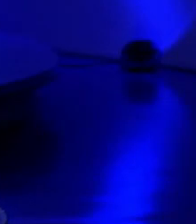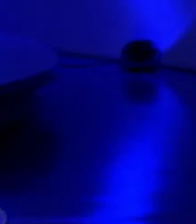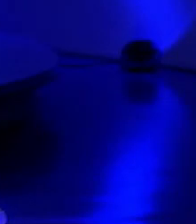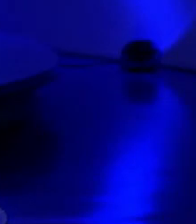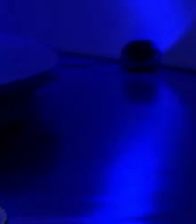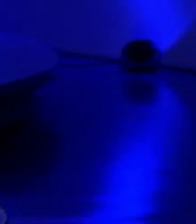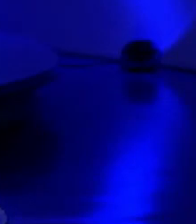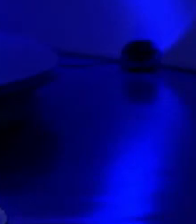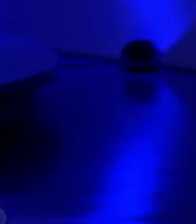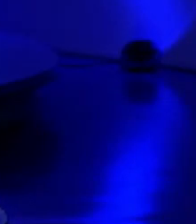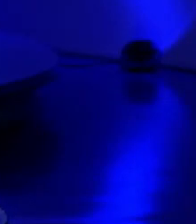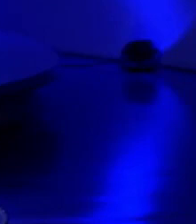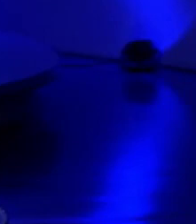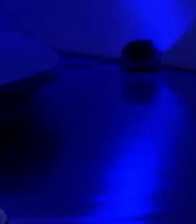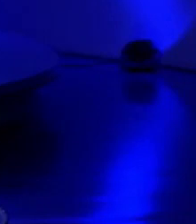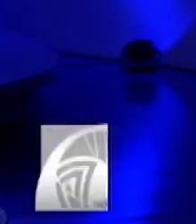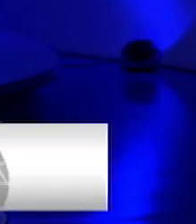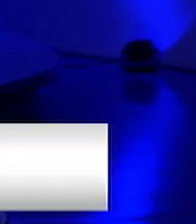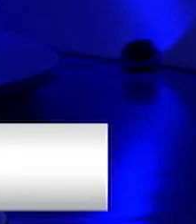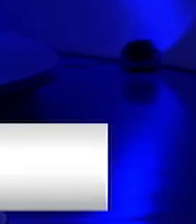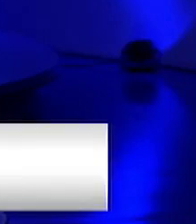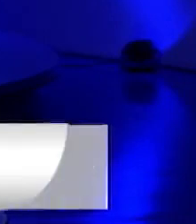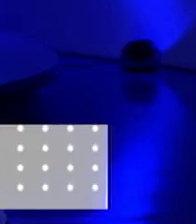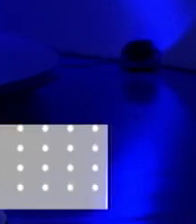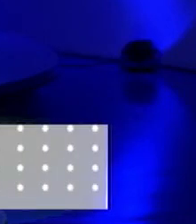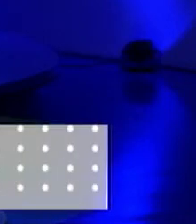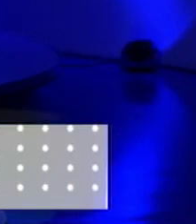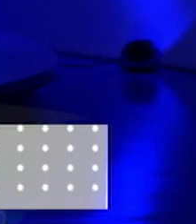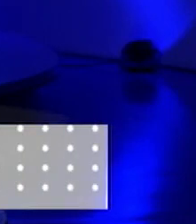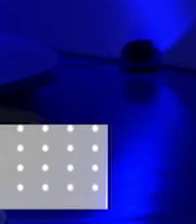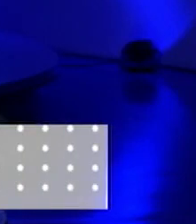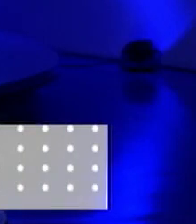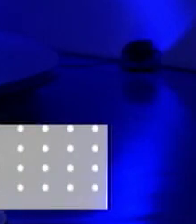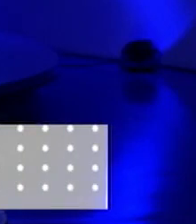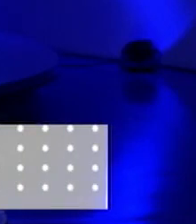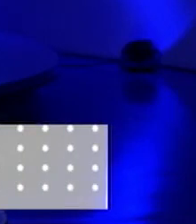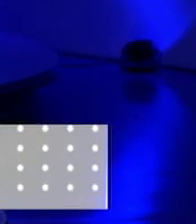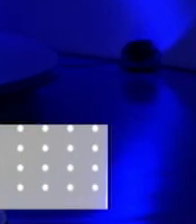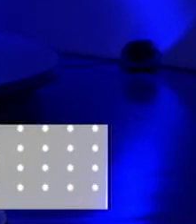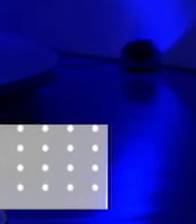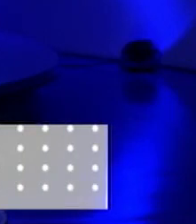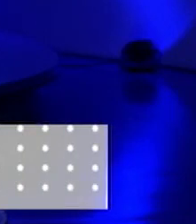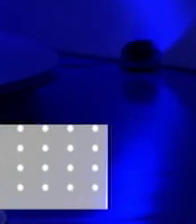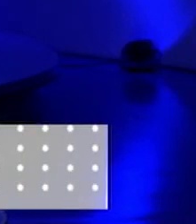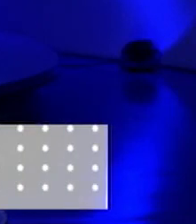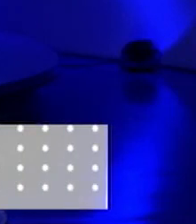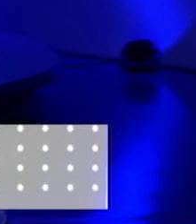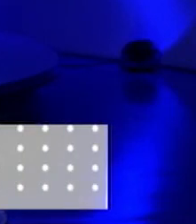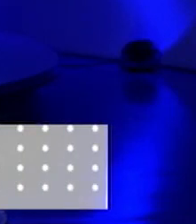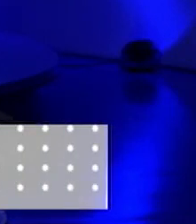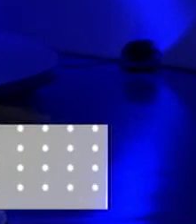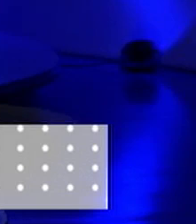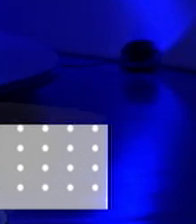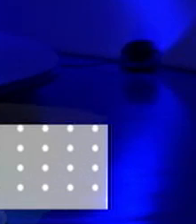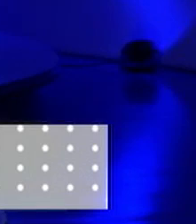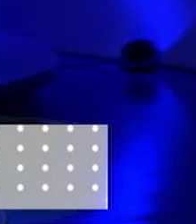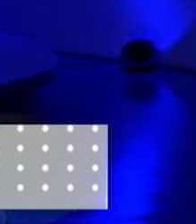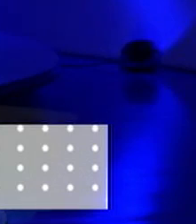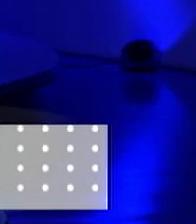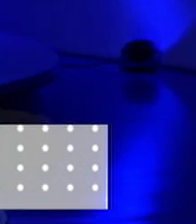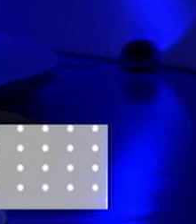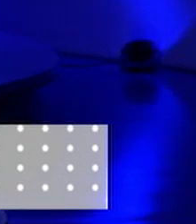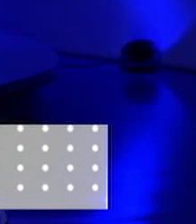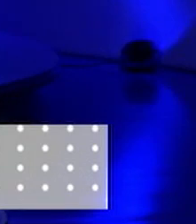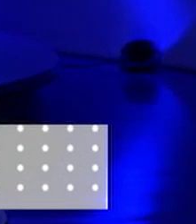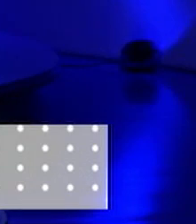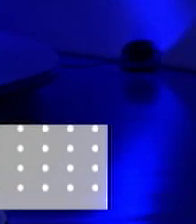El próximo domingo 27 de junio, el Partido Unidad Social Cristiana celebrará su convención interna y escogerá